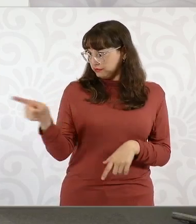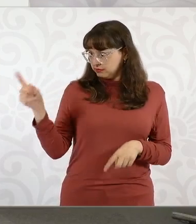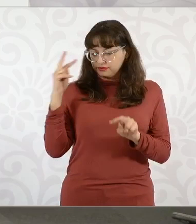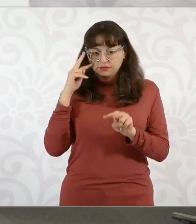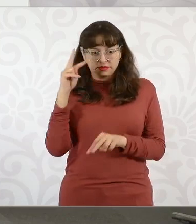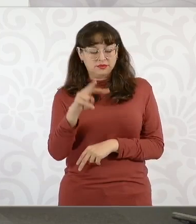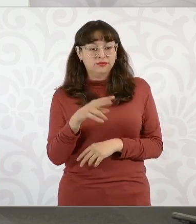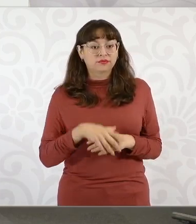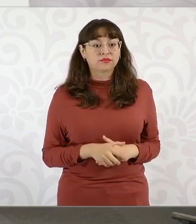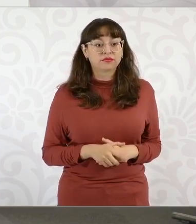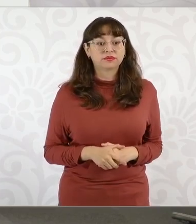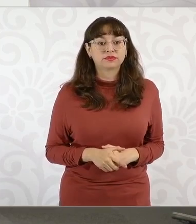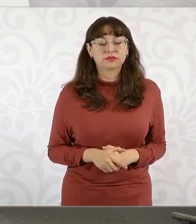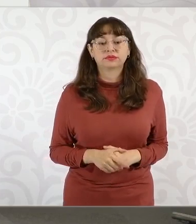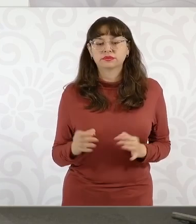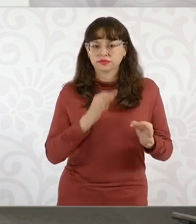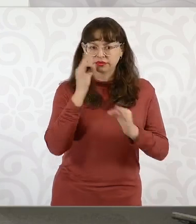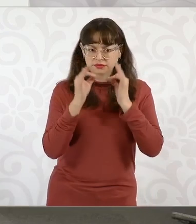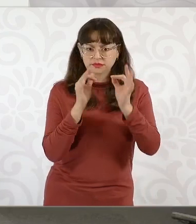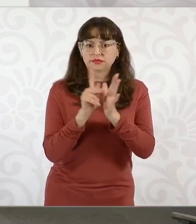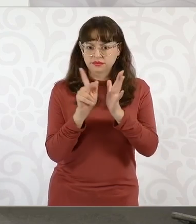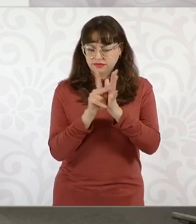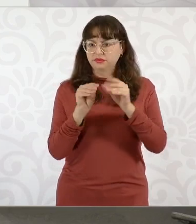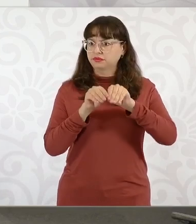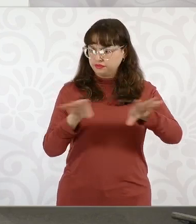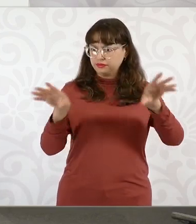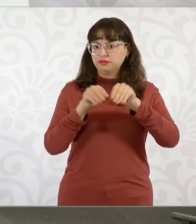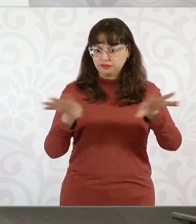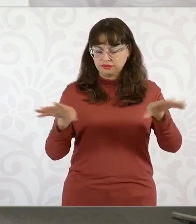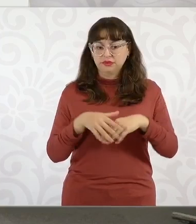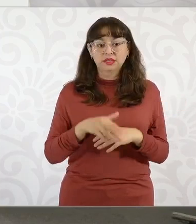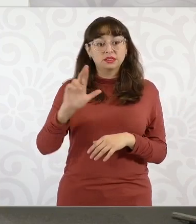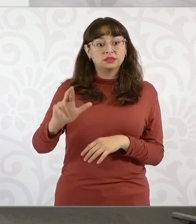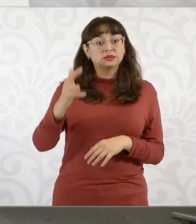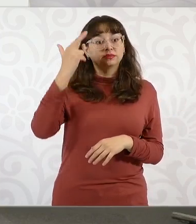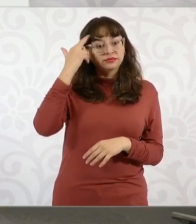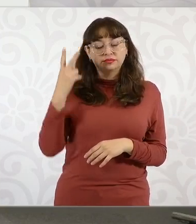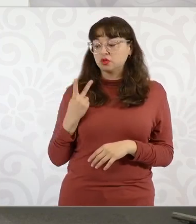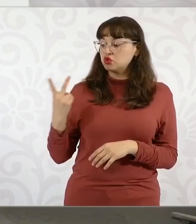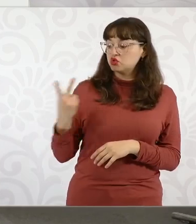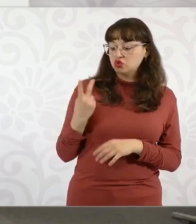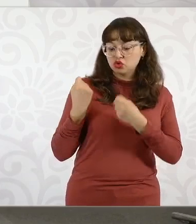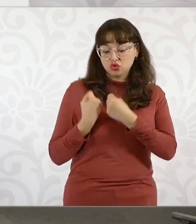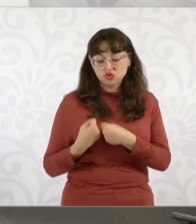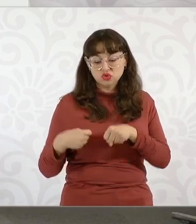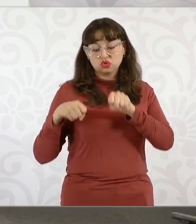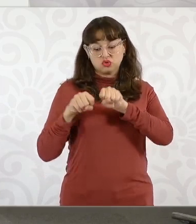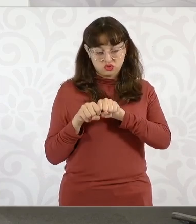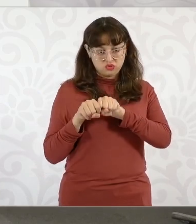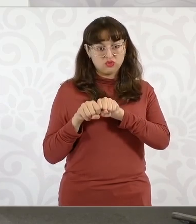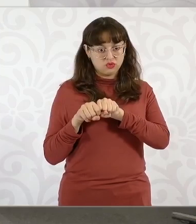y salió en varias notas de periódico, incluso hoy. Celebrando con mi socio, dice Javier Negre, ¿no?, que